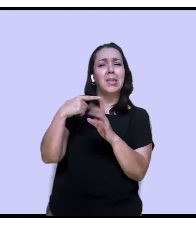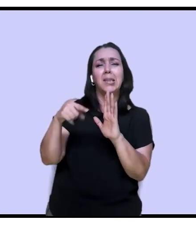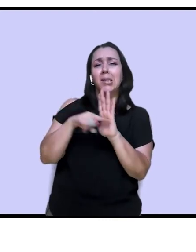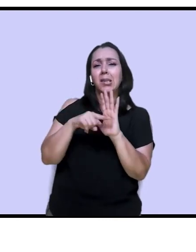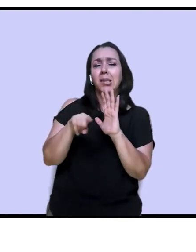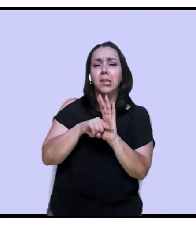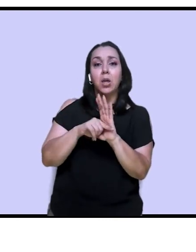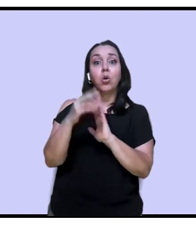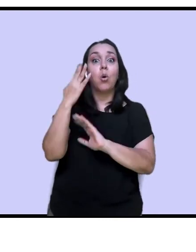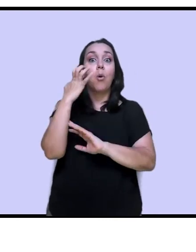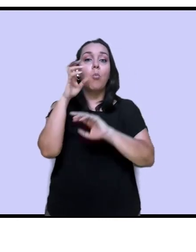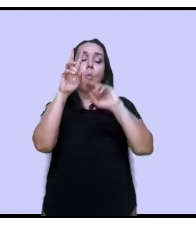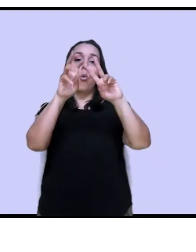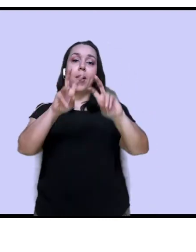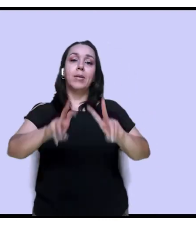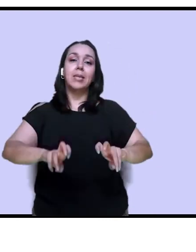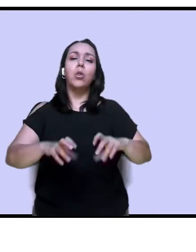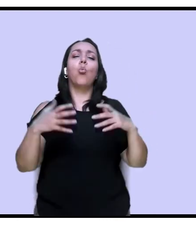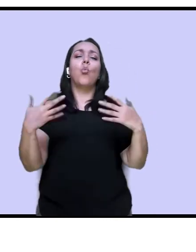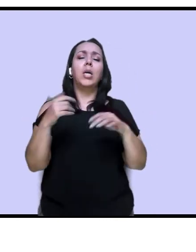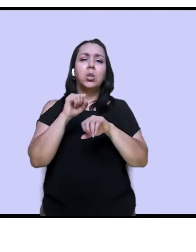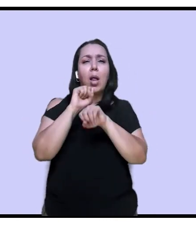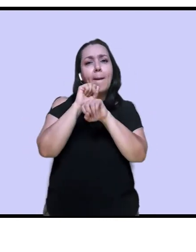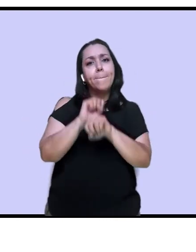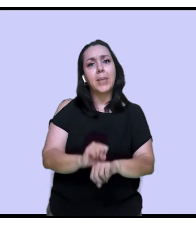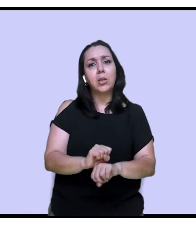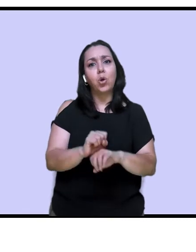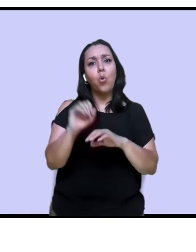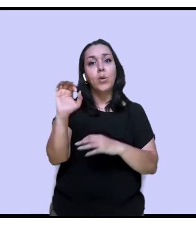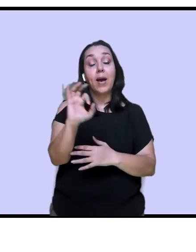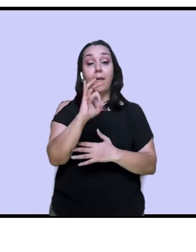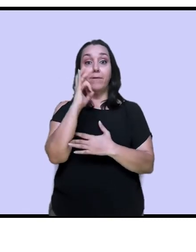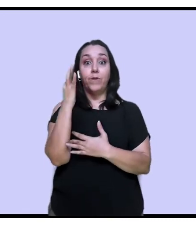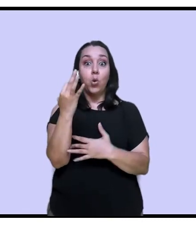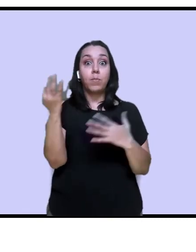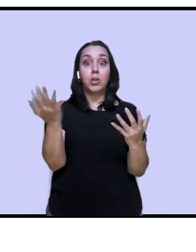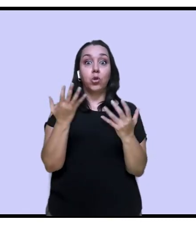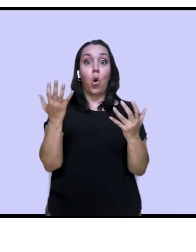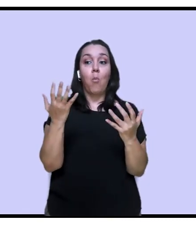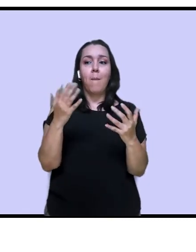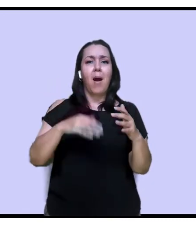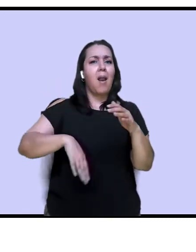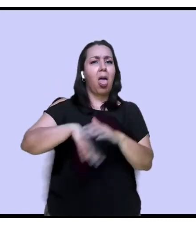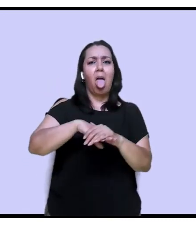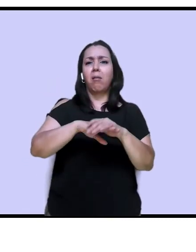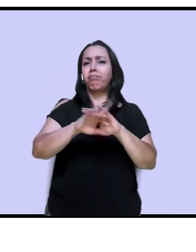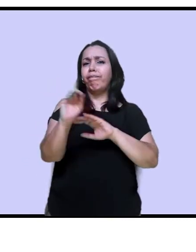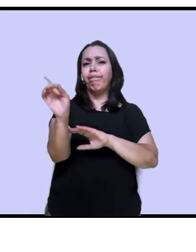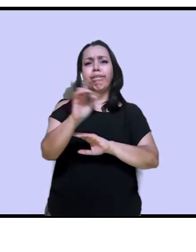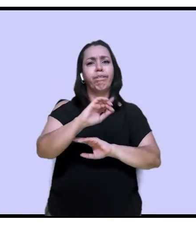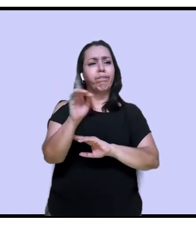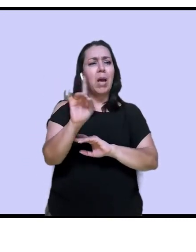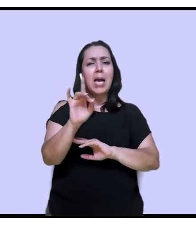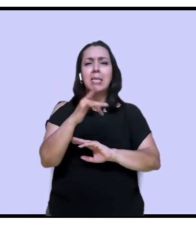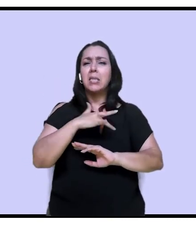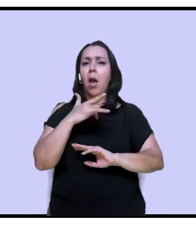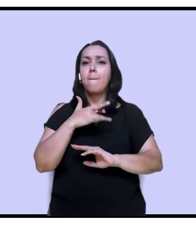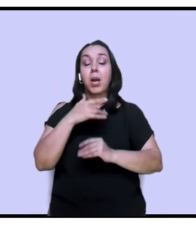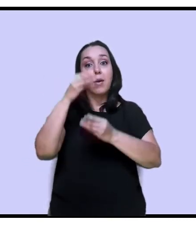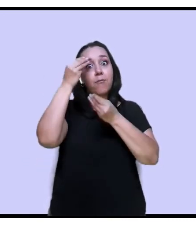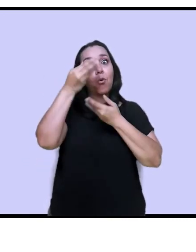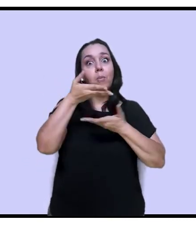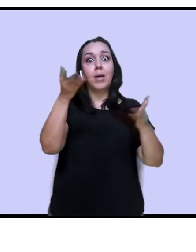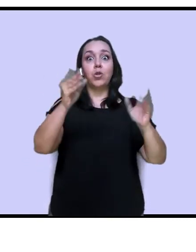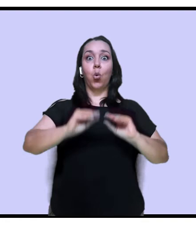revisando siempre cuáles son esos mitos y las formas que tenemos para derribarlos. siempre con